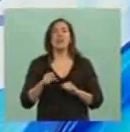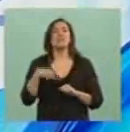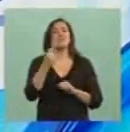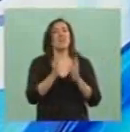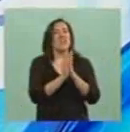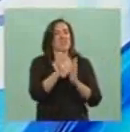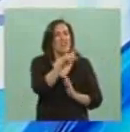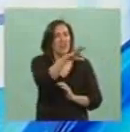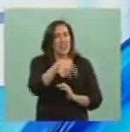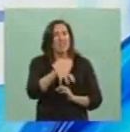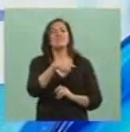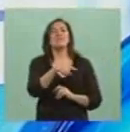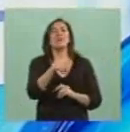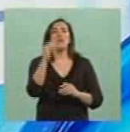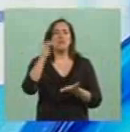eclesiásticas, diputados,